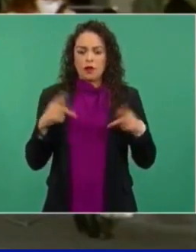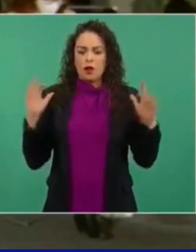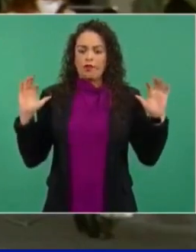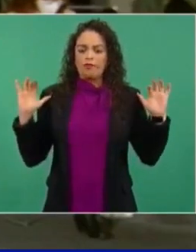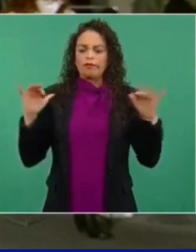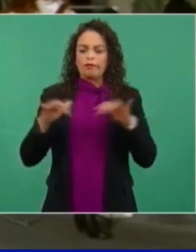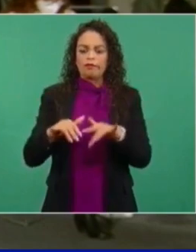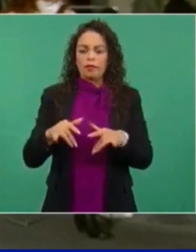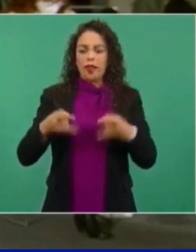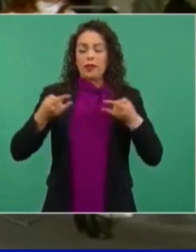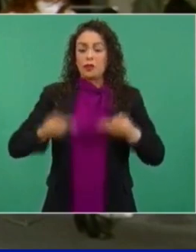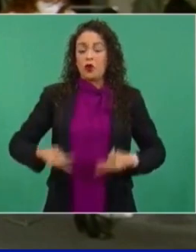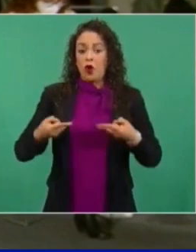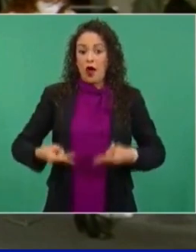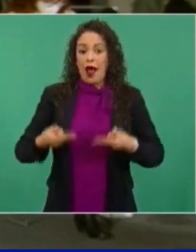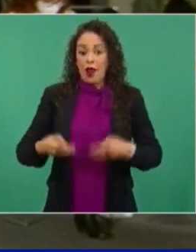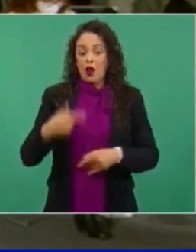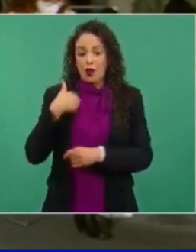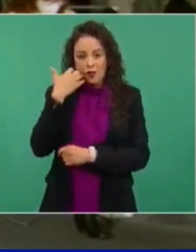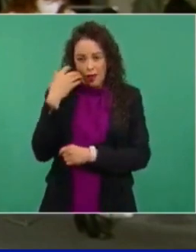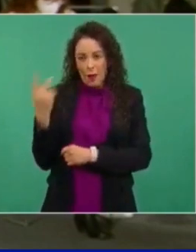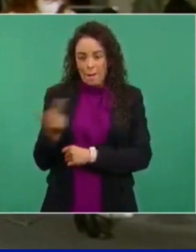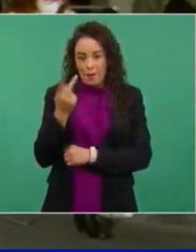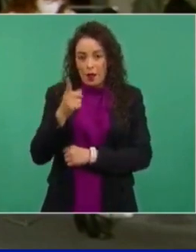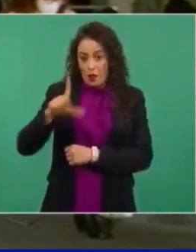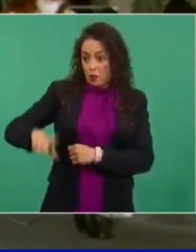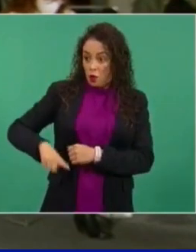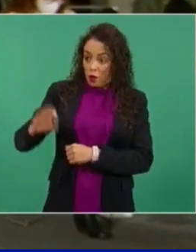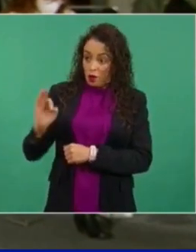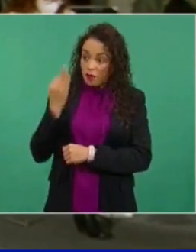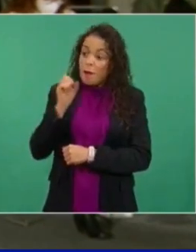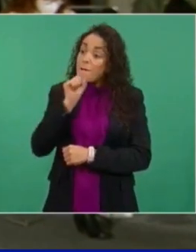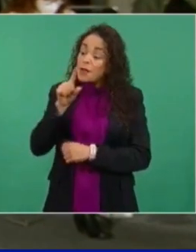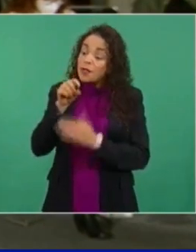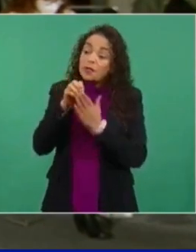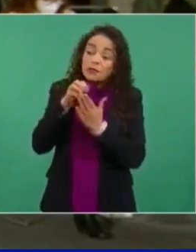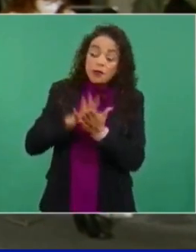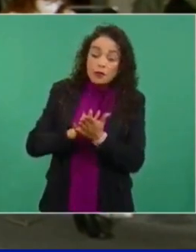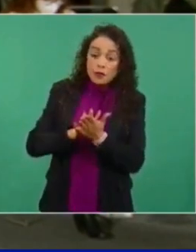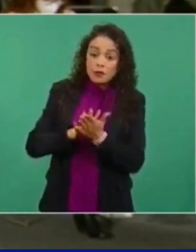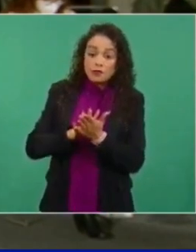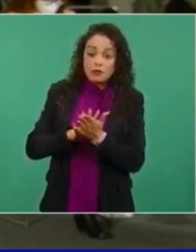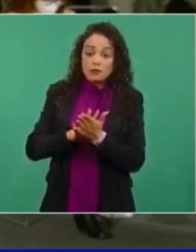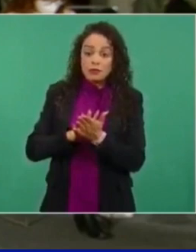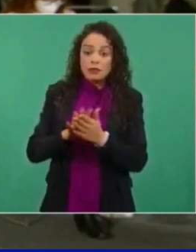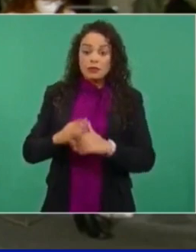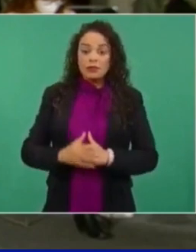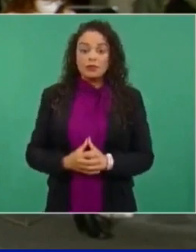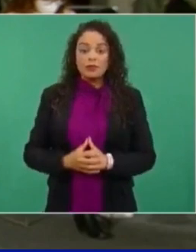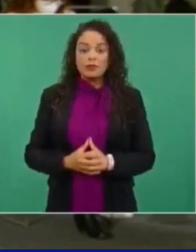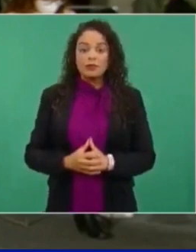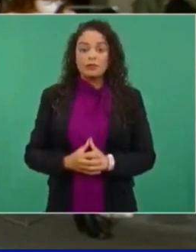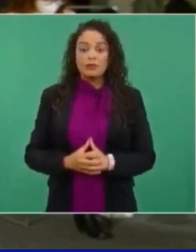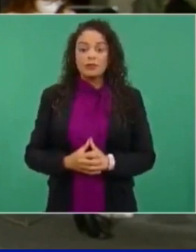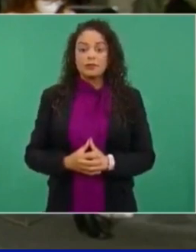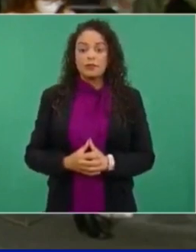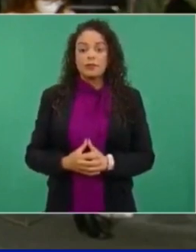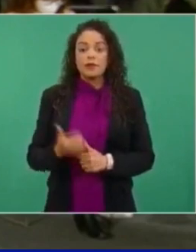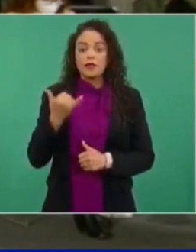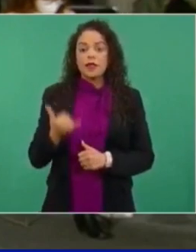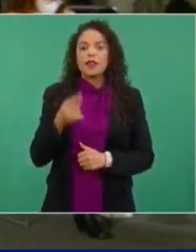Zócalo. Preguntarle si el gobierno federal tiene el mismo dato y sobre los sentimientos que tiene al respecto de este